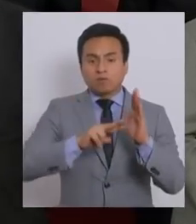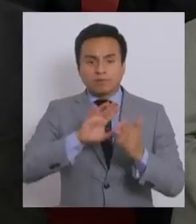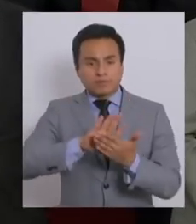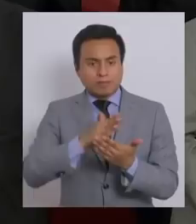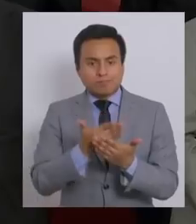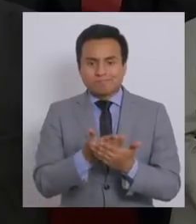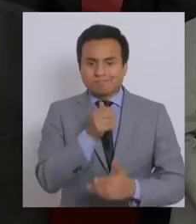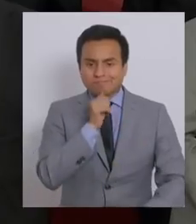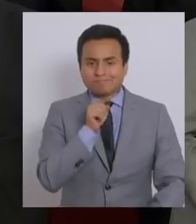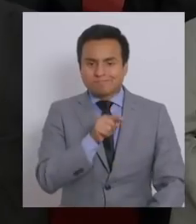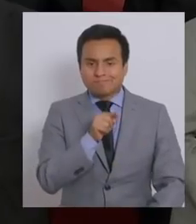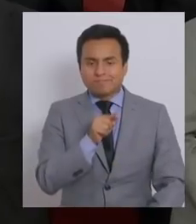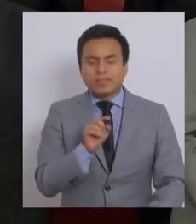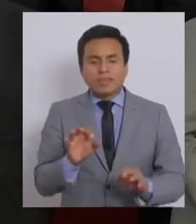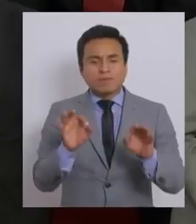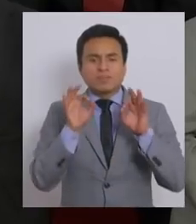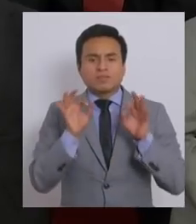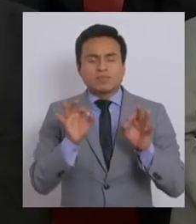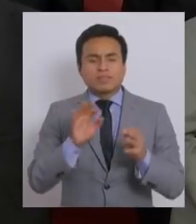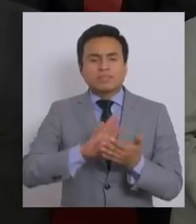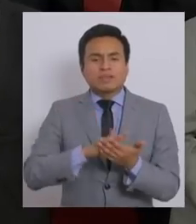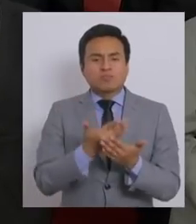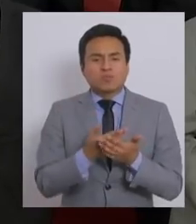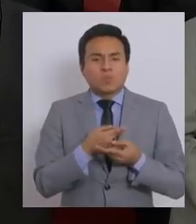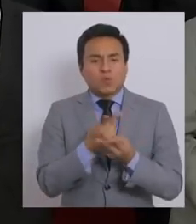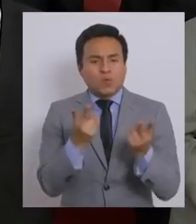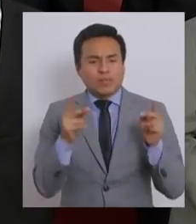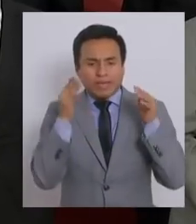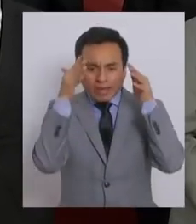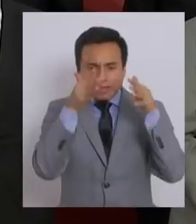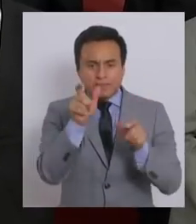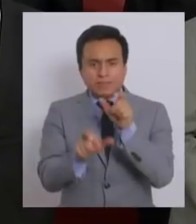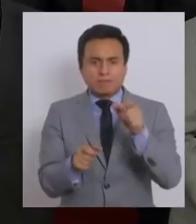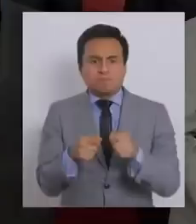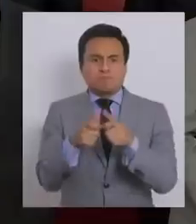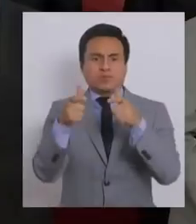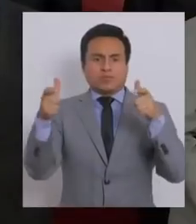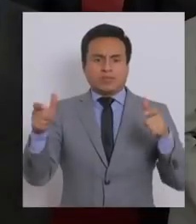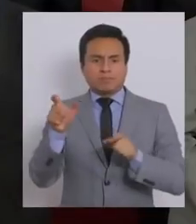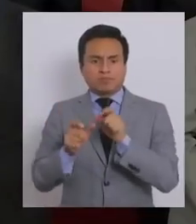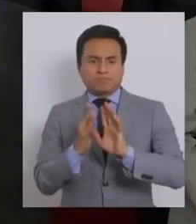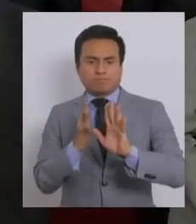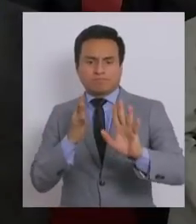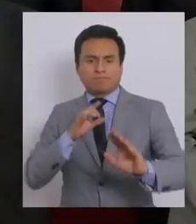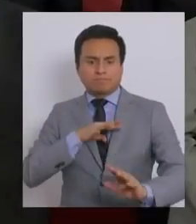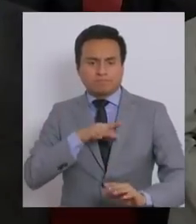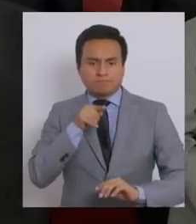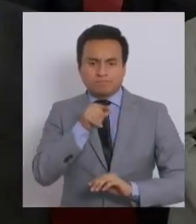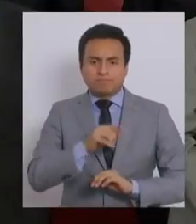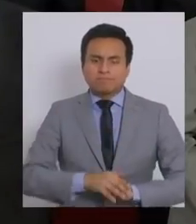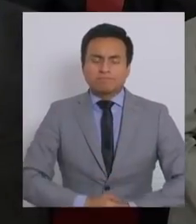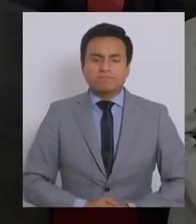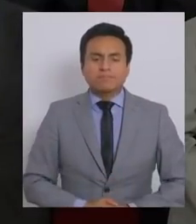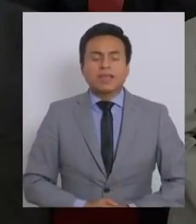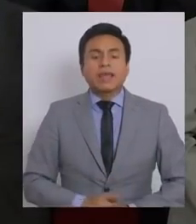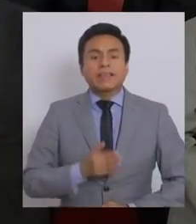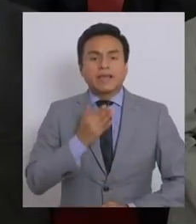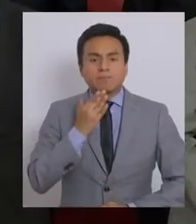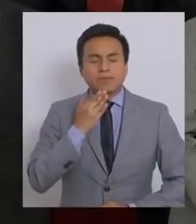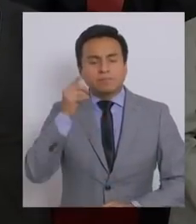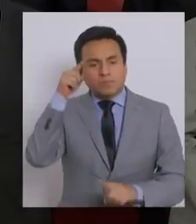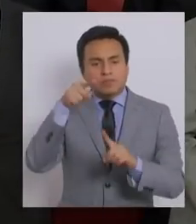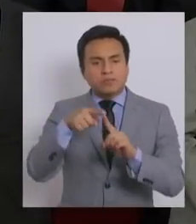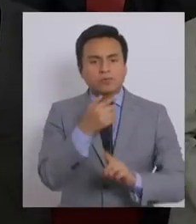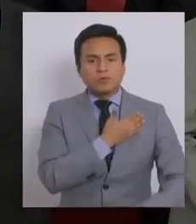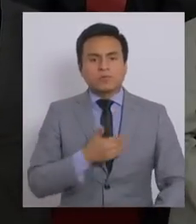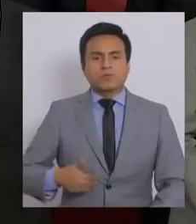salud, especialmente a la salud pública, donde se atiende la inmensa mayoría de nuestros compatriotas. Y la misión de este